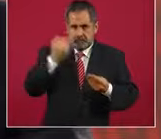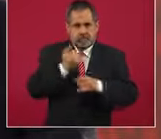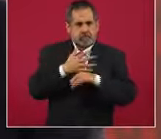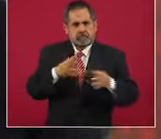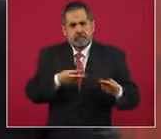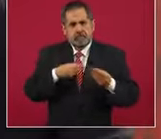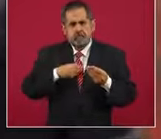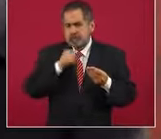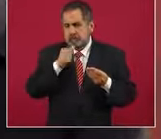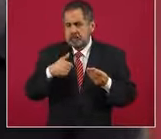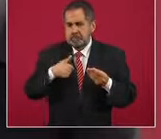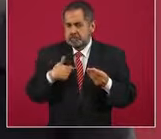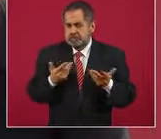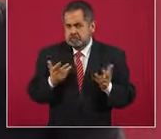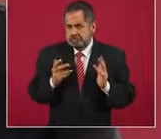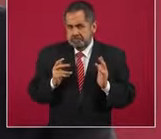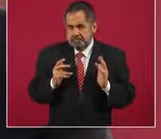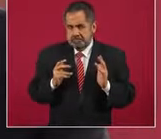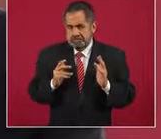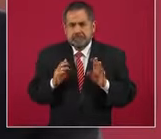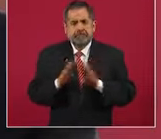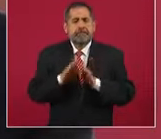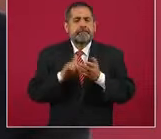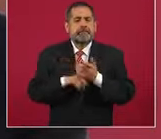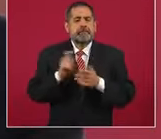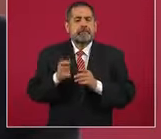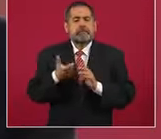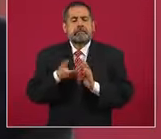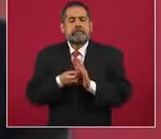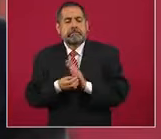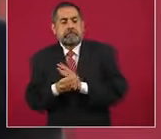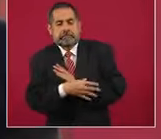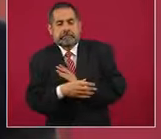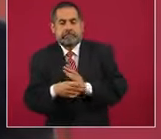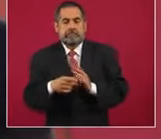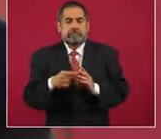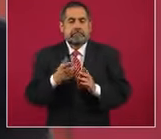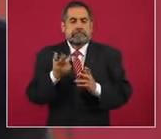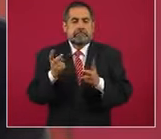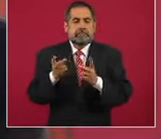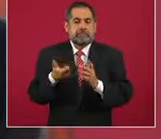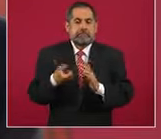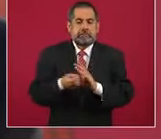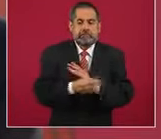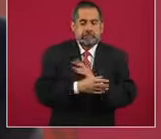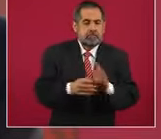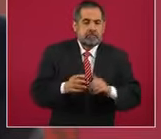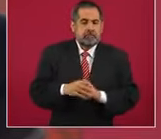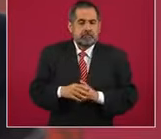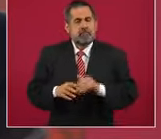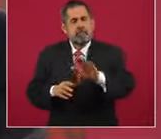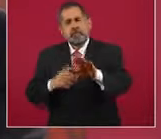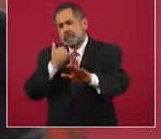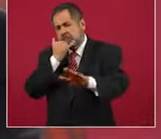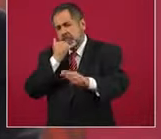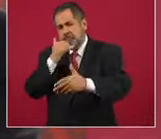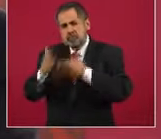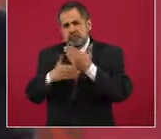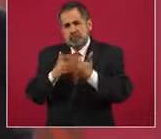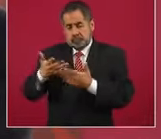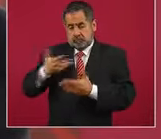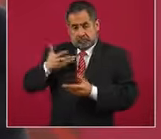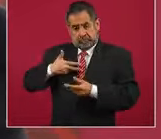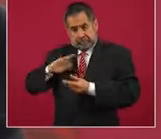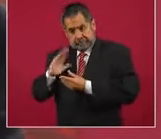información sobre desvíos de fondo. Todos los casos, perdón, presidente, todos los casos que